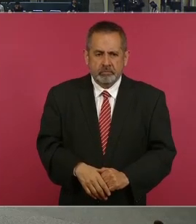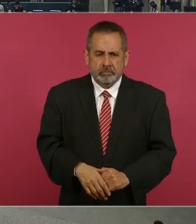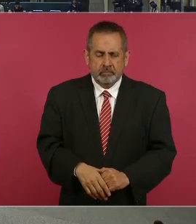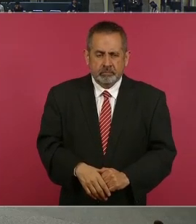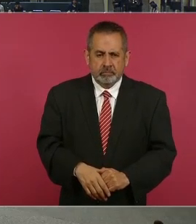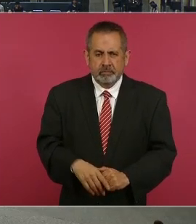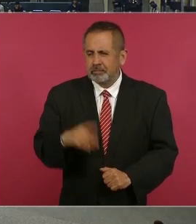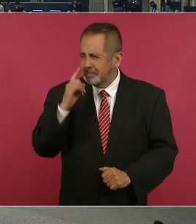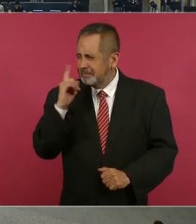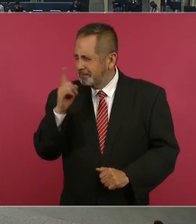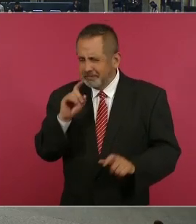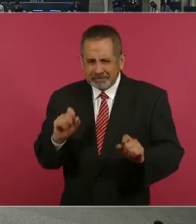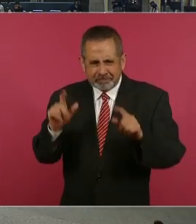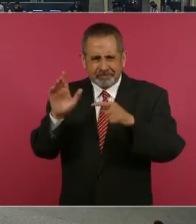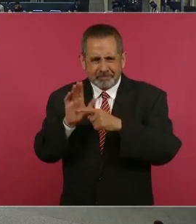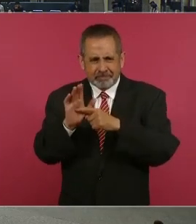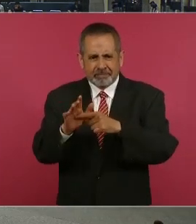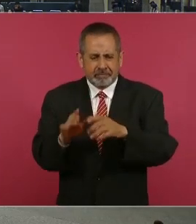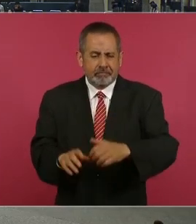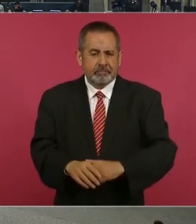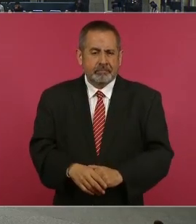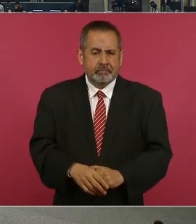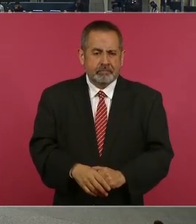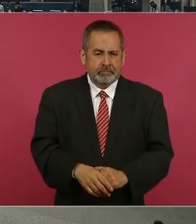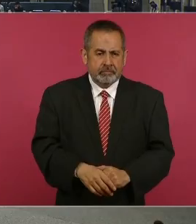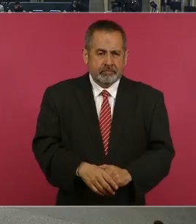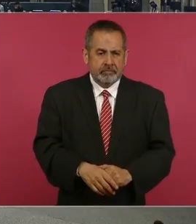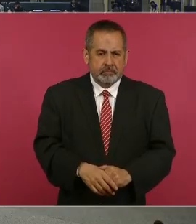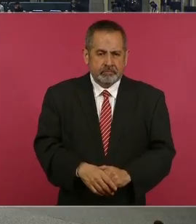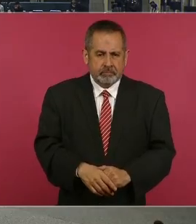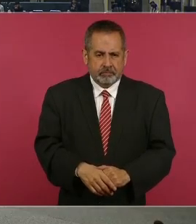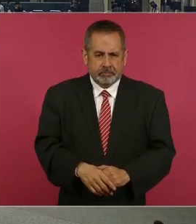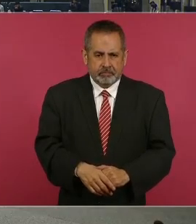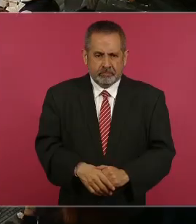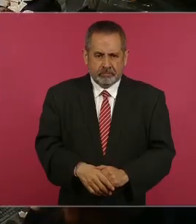A ver si no tiene. Los túneles están cerrados.